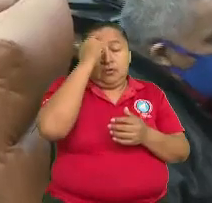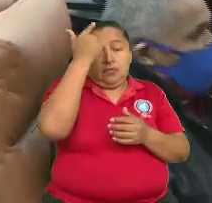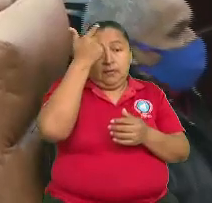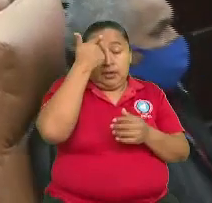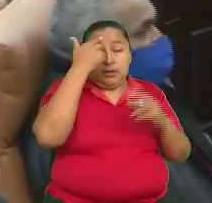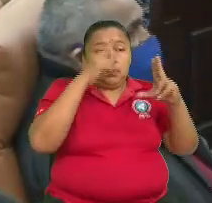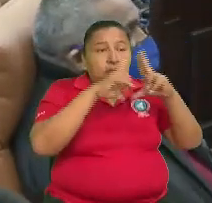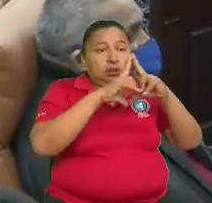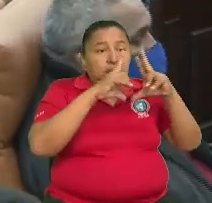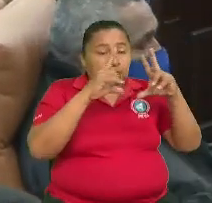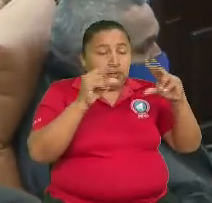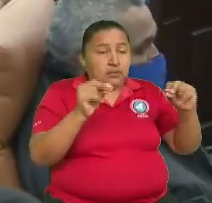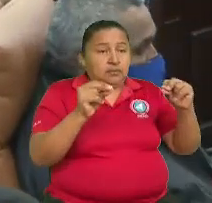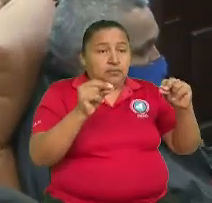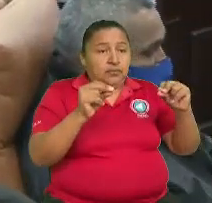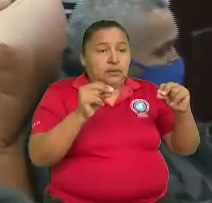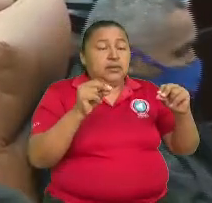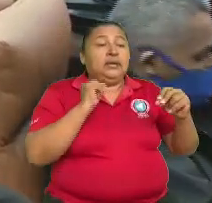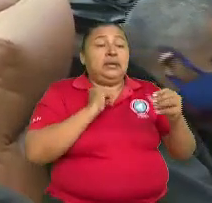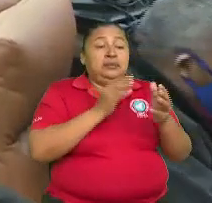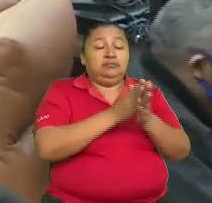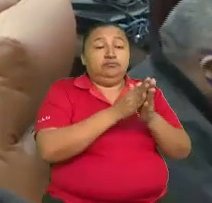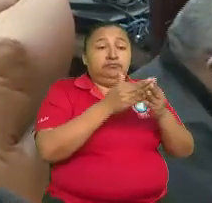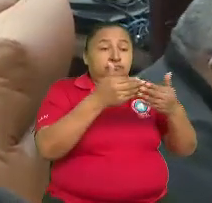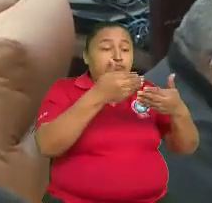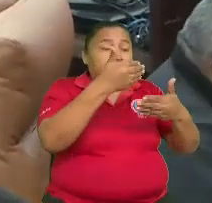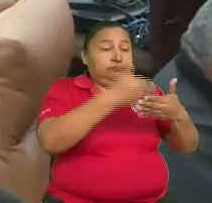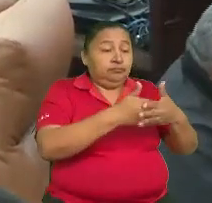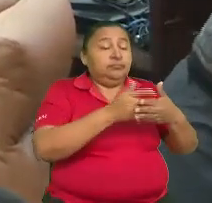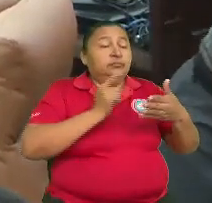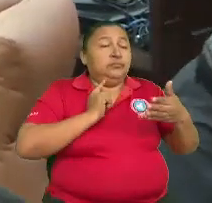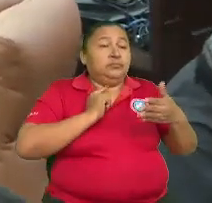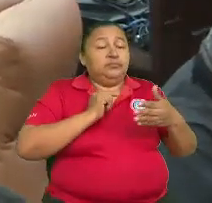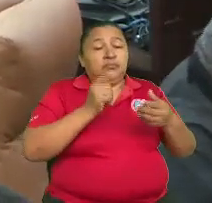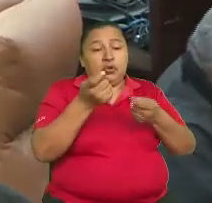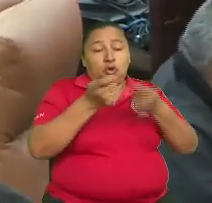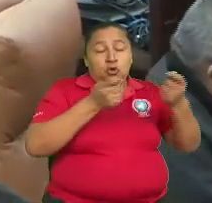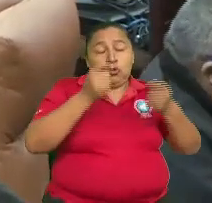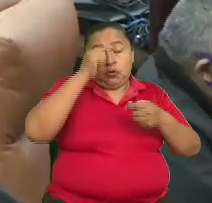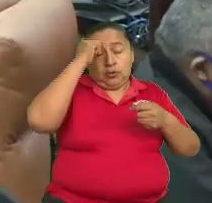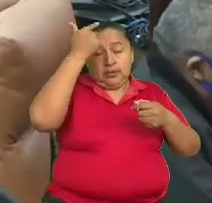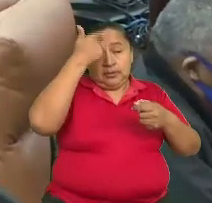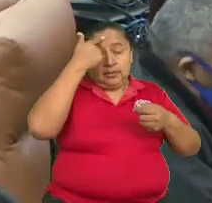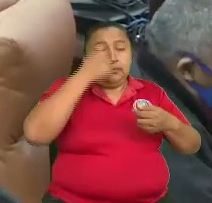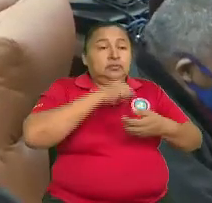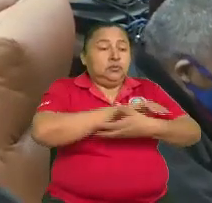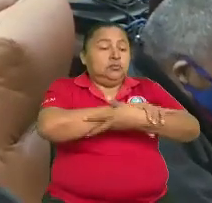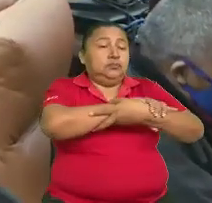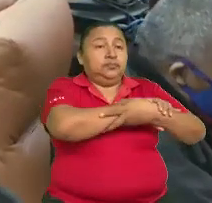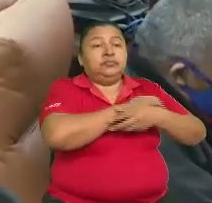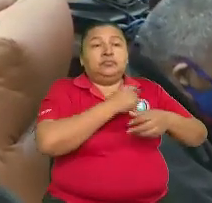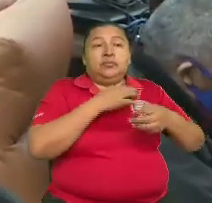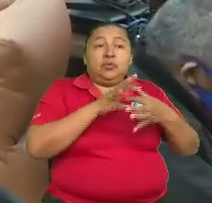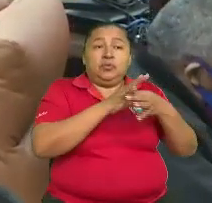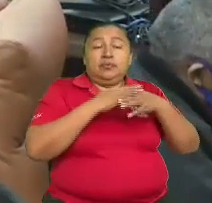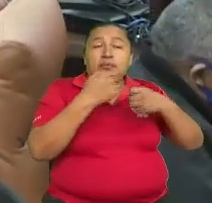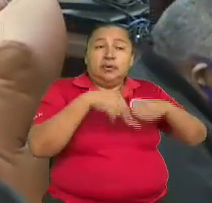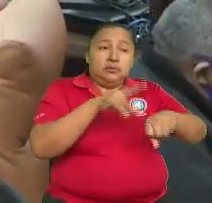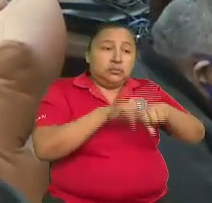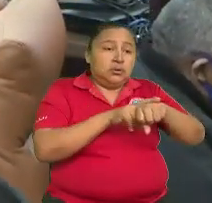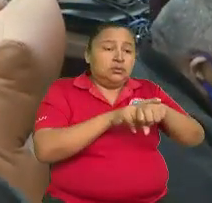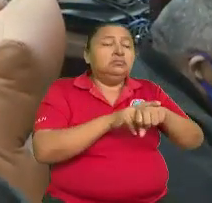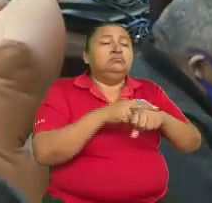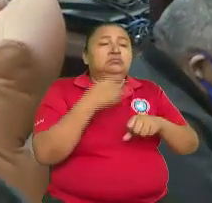de Nicaragua y la cartera que maneja el gobierno de Reconciliación y Unidad Nacional